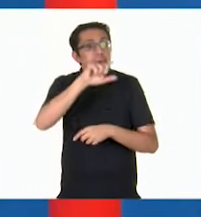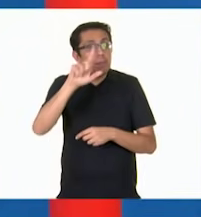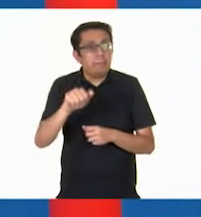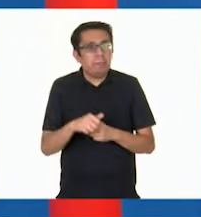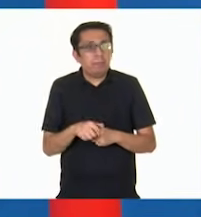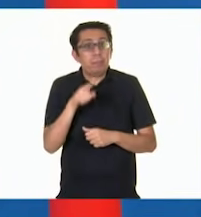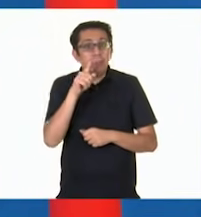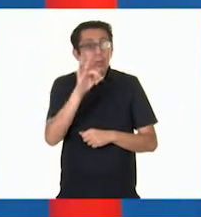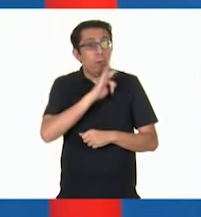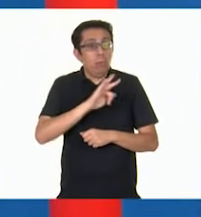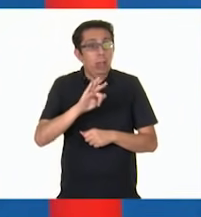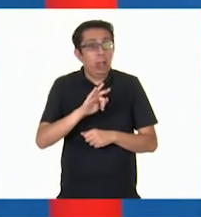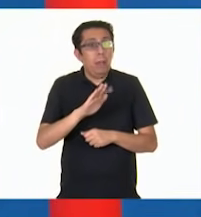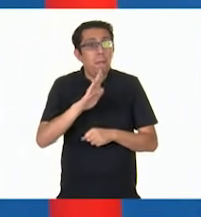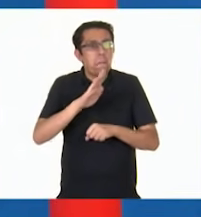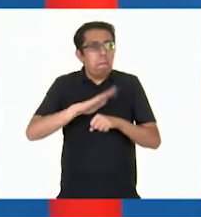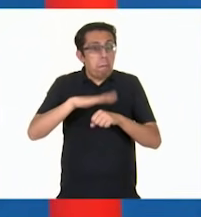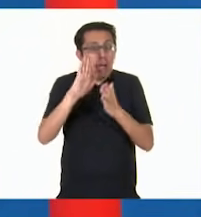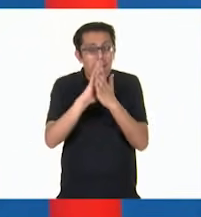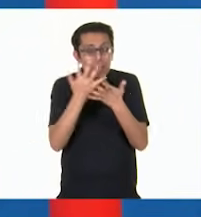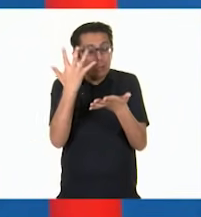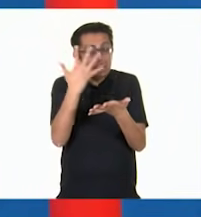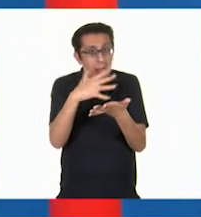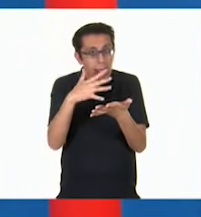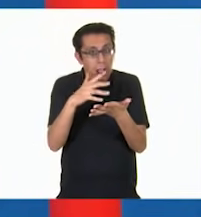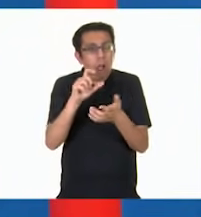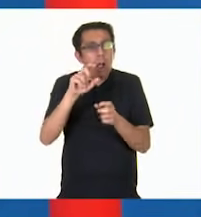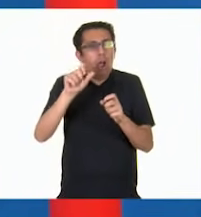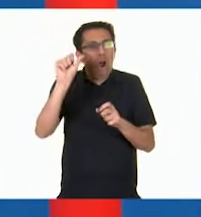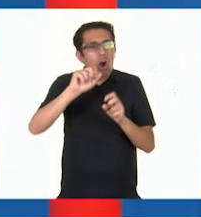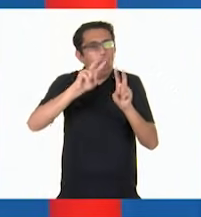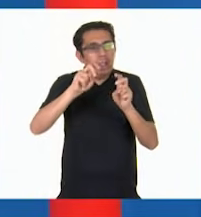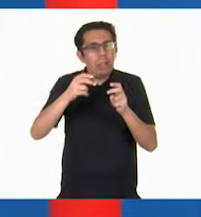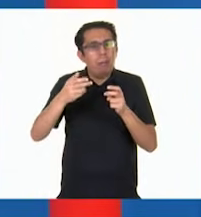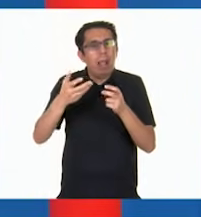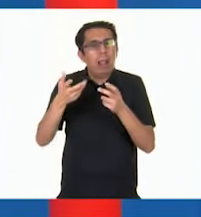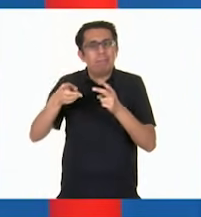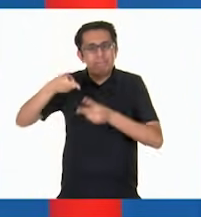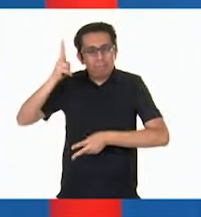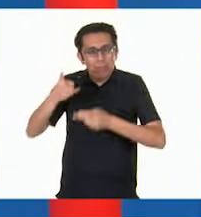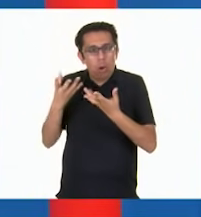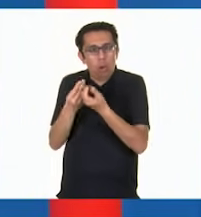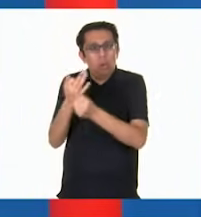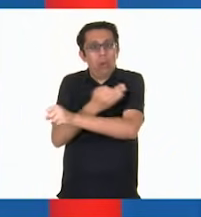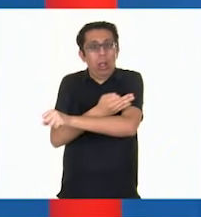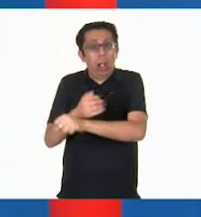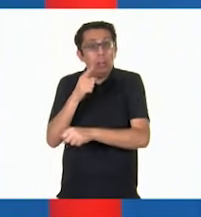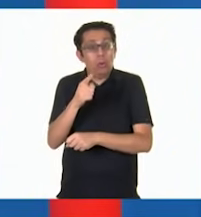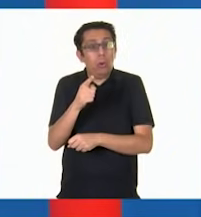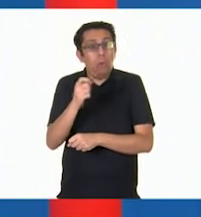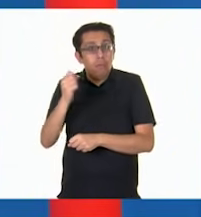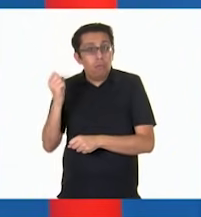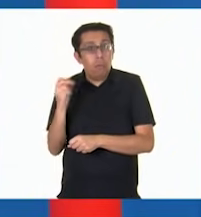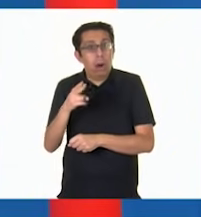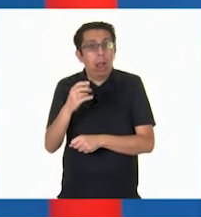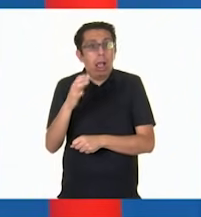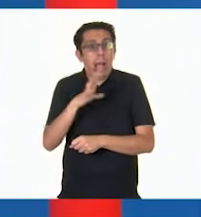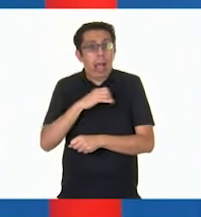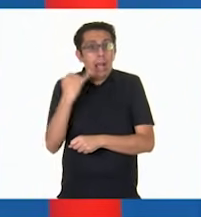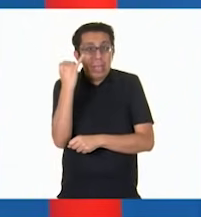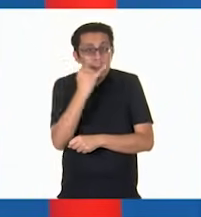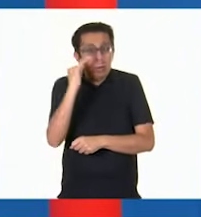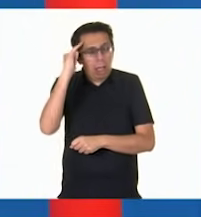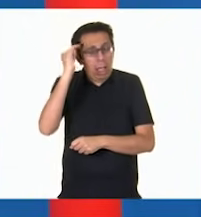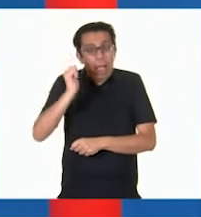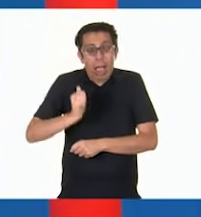Si te es posible, consulta otros libros y comenta el tema de hoy con tu familia. Si tienes la fortuna de hablar una lengua indígena,